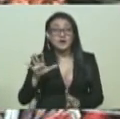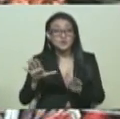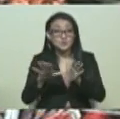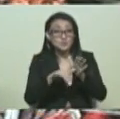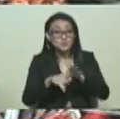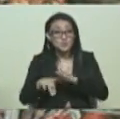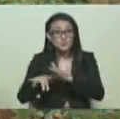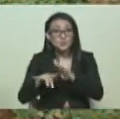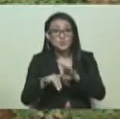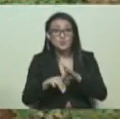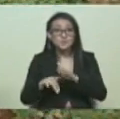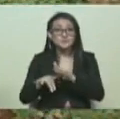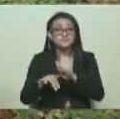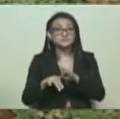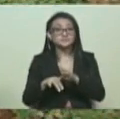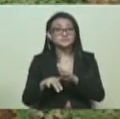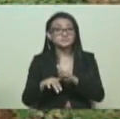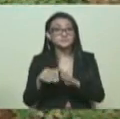sustraídos,